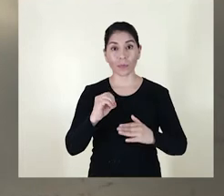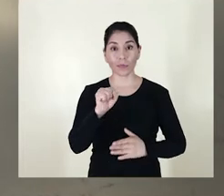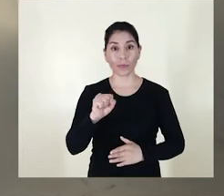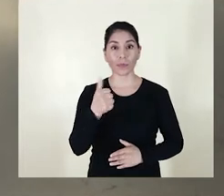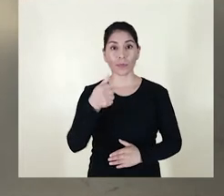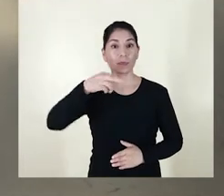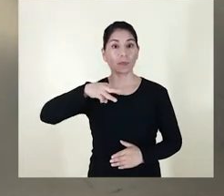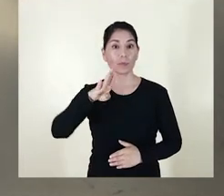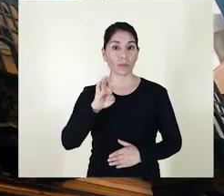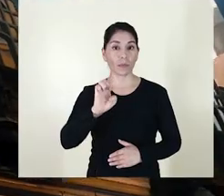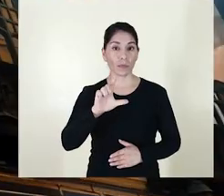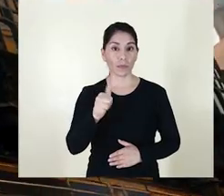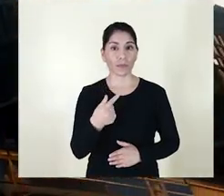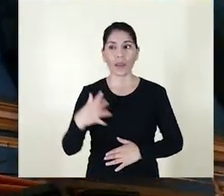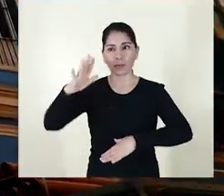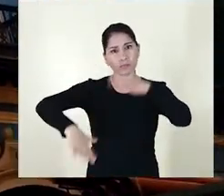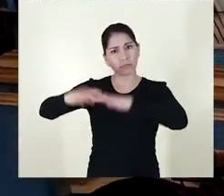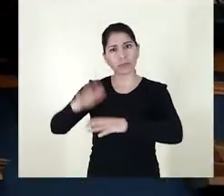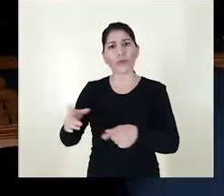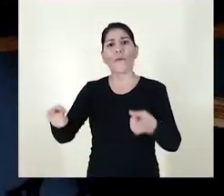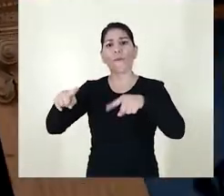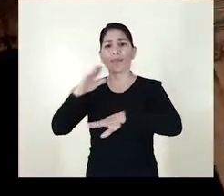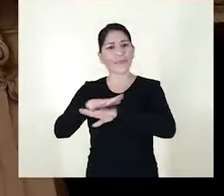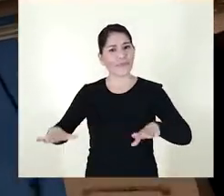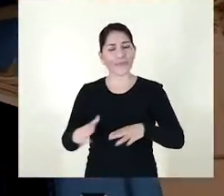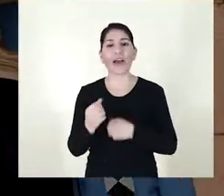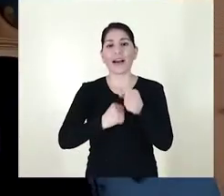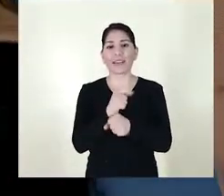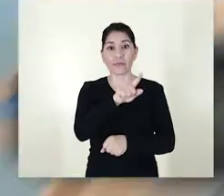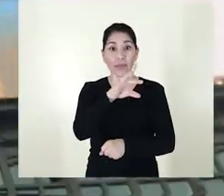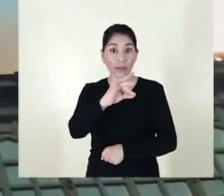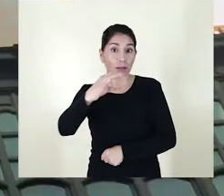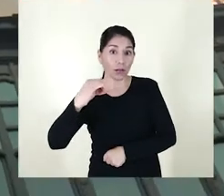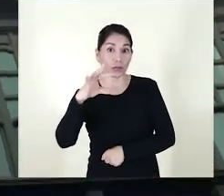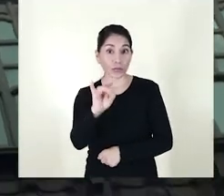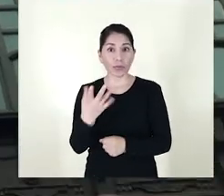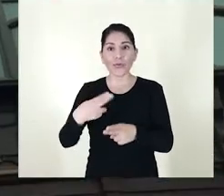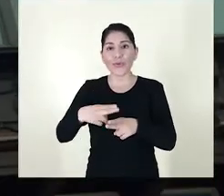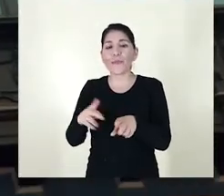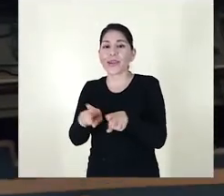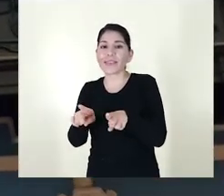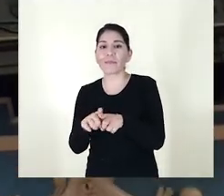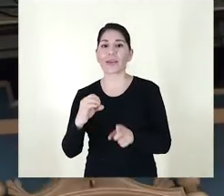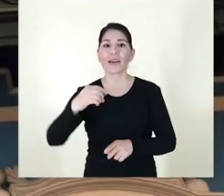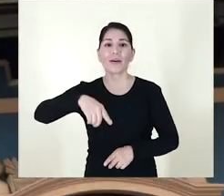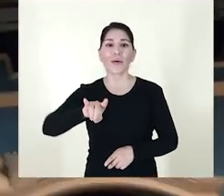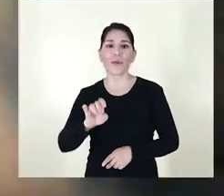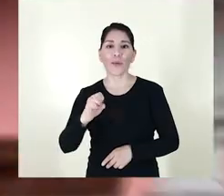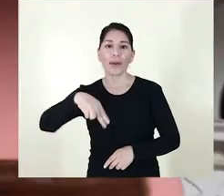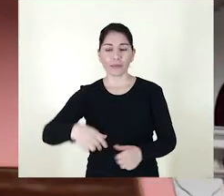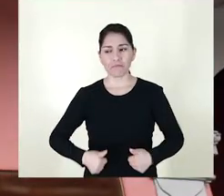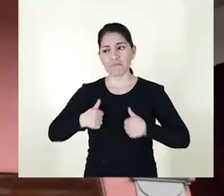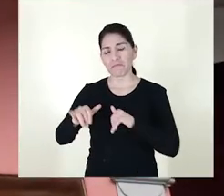casa de Ozambela. Terminada su construcción en 1808, esta casa, también llamada Oquendo por sus últimos